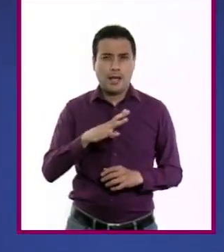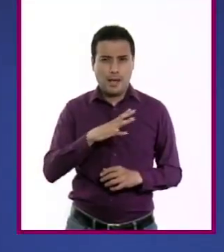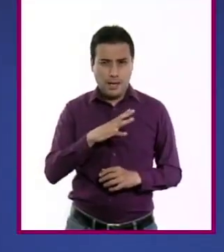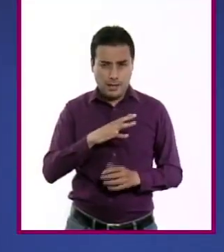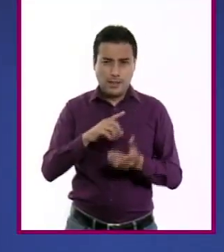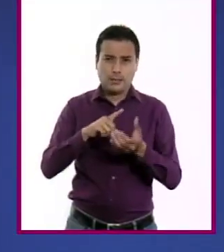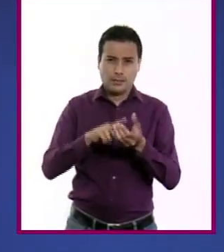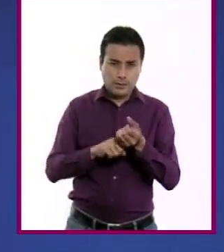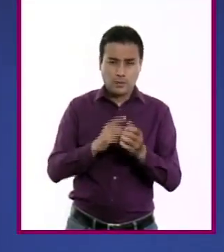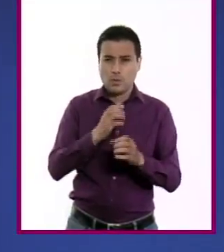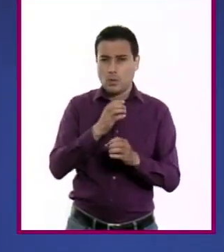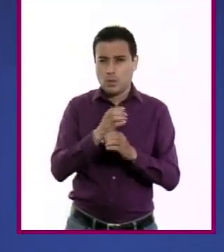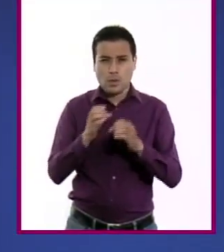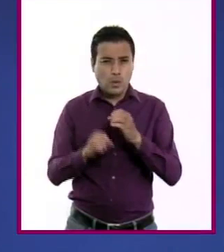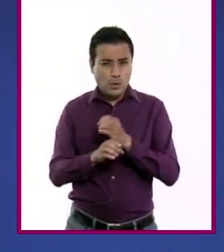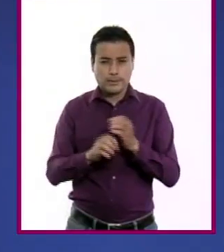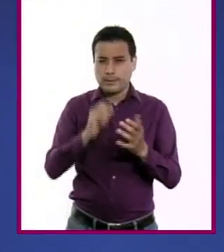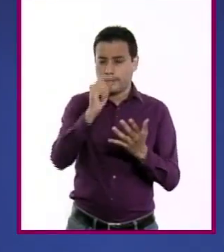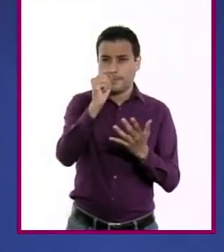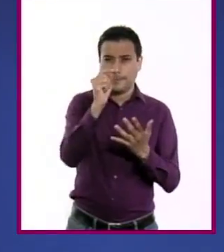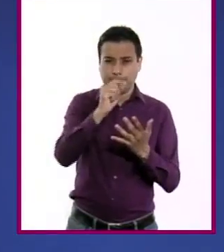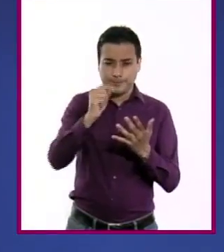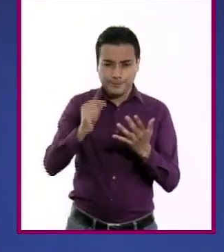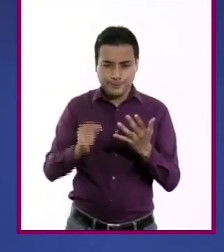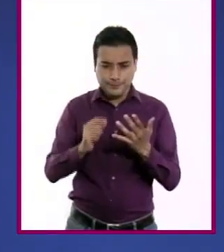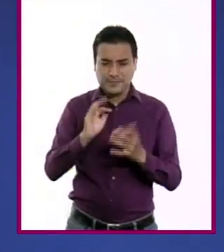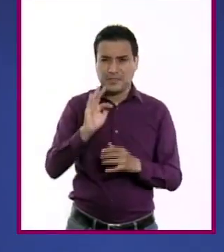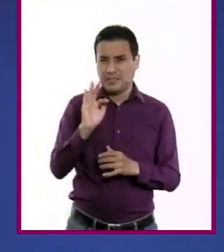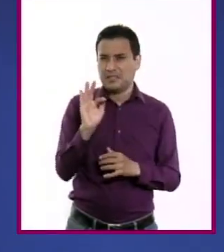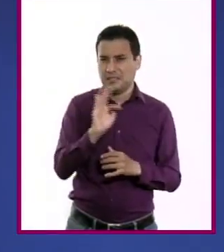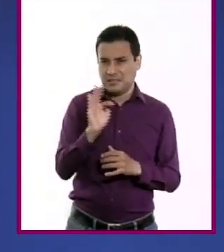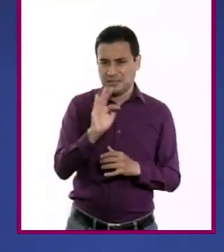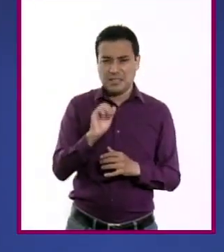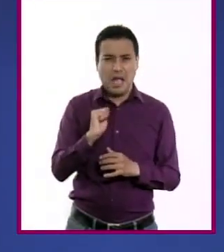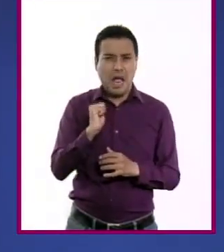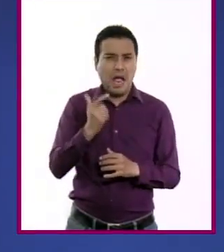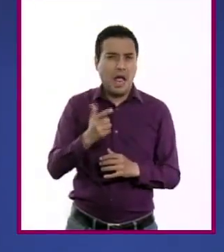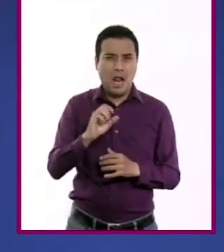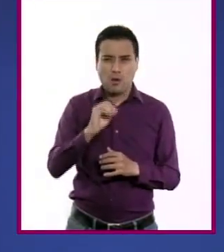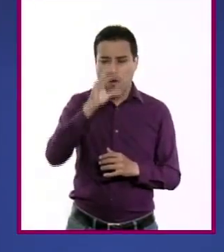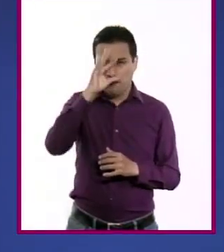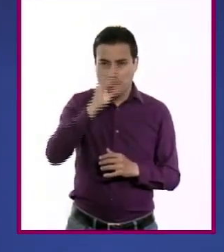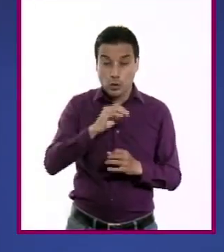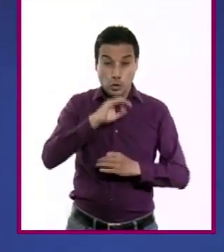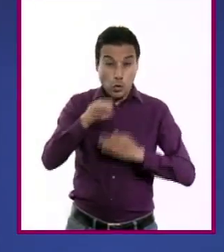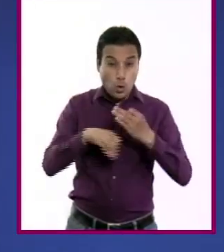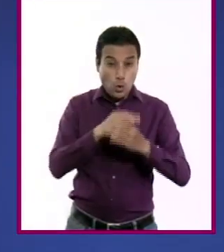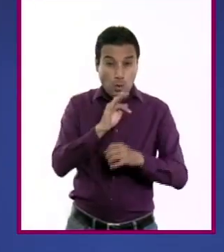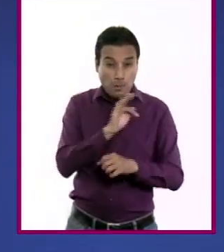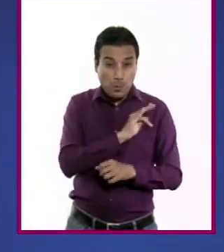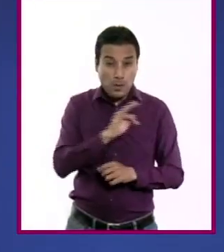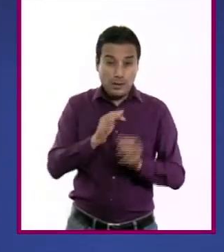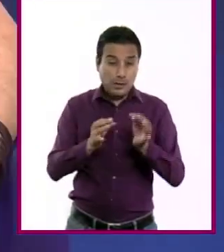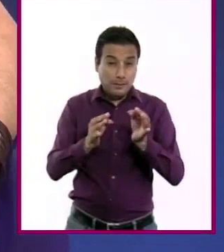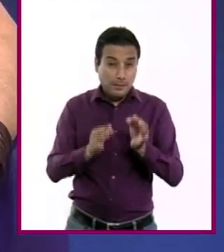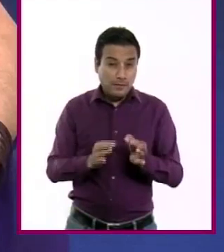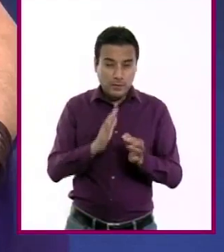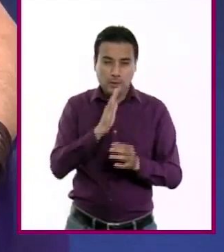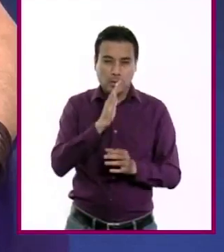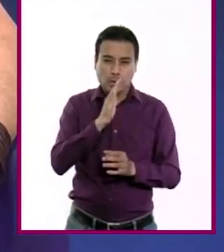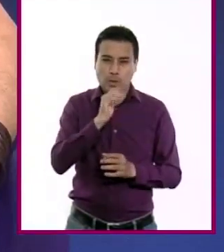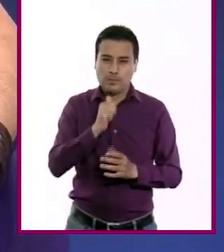muchos componentes y pues en algún momento algo tiene que fallar, uh-huh, ¿no? Casi imposible de que algo sea enteramente perfecto. Y es muy